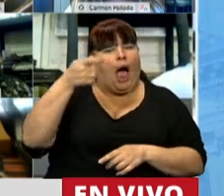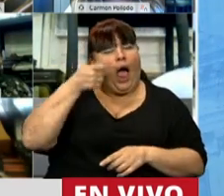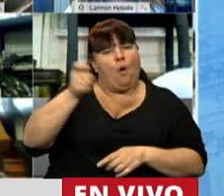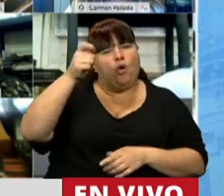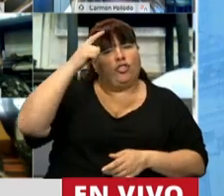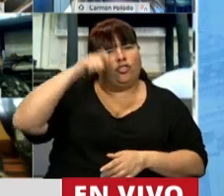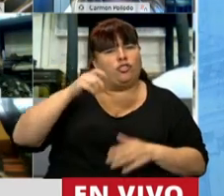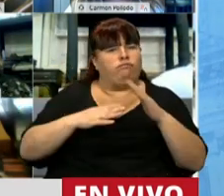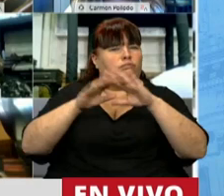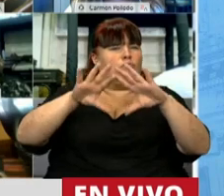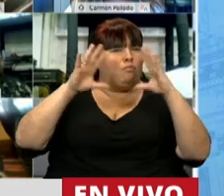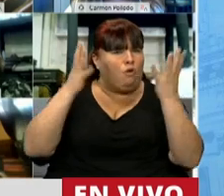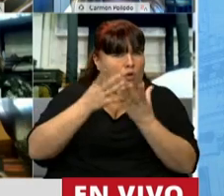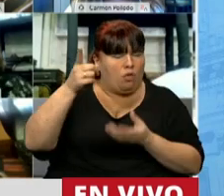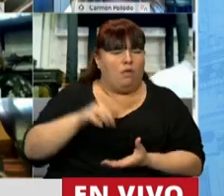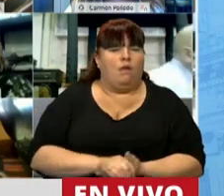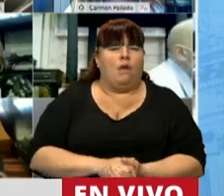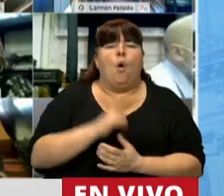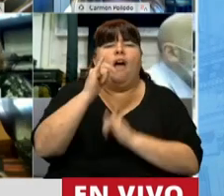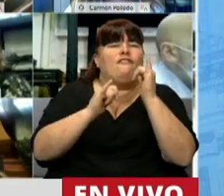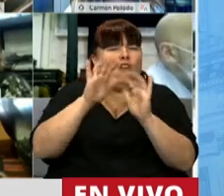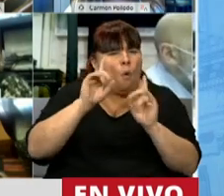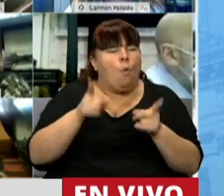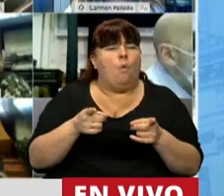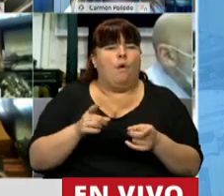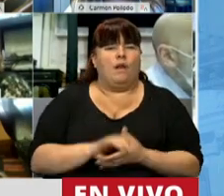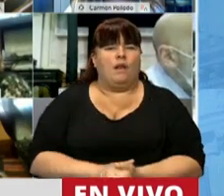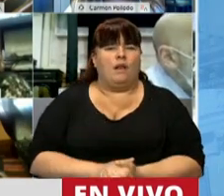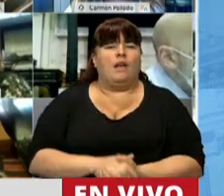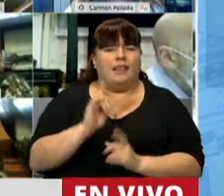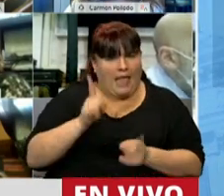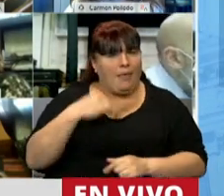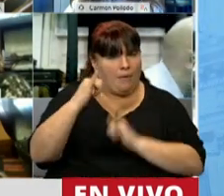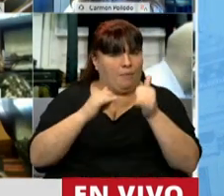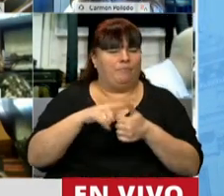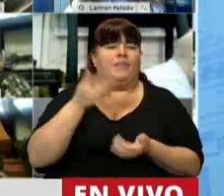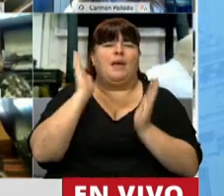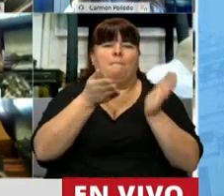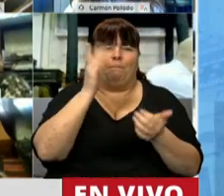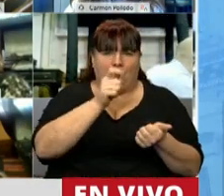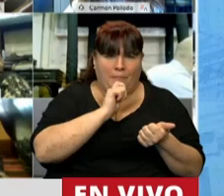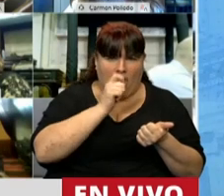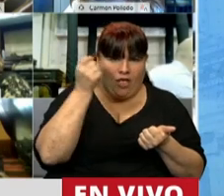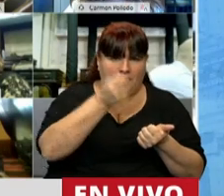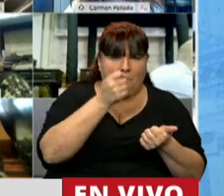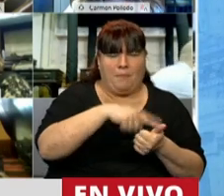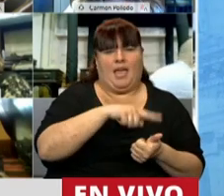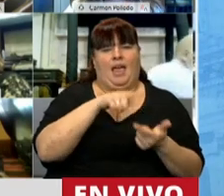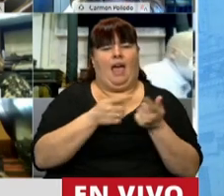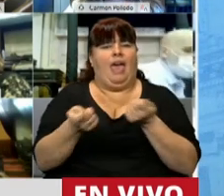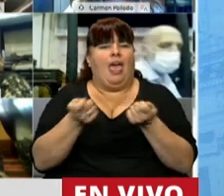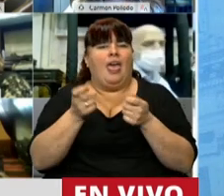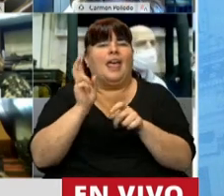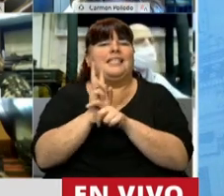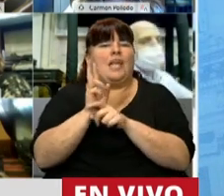Penal Internacional. Algunos datos nada más, no debemos dejar de nombrarlos. Agresiones a periodistas, operativos